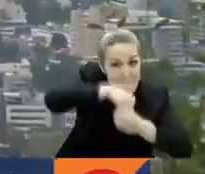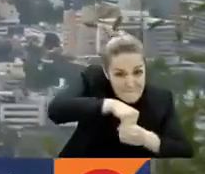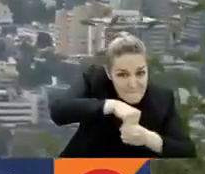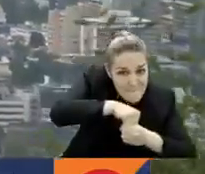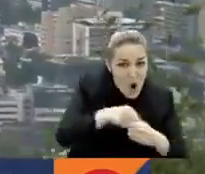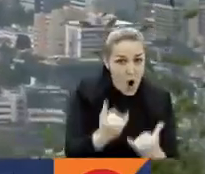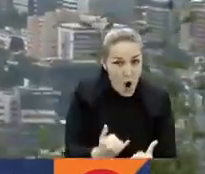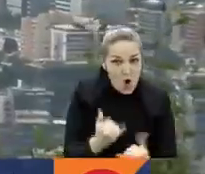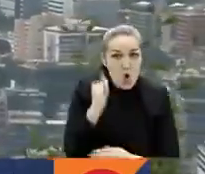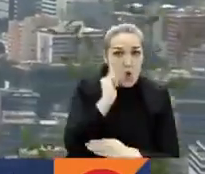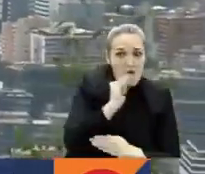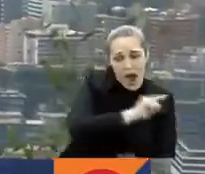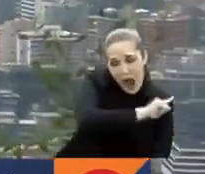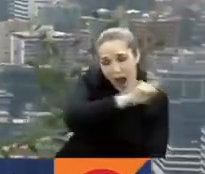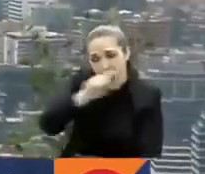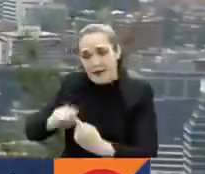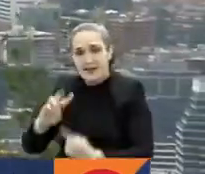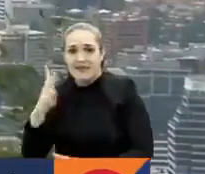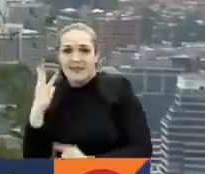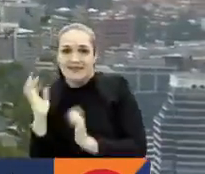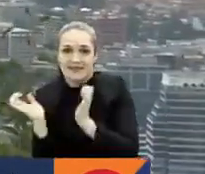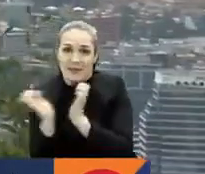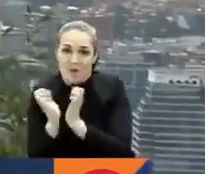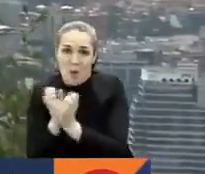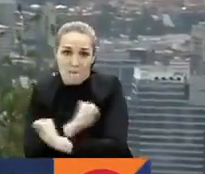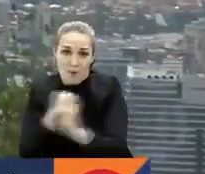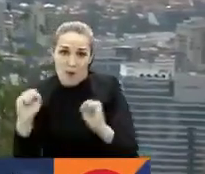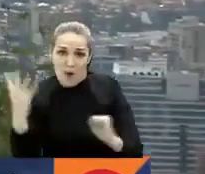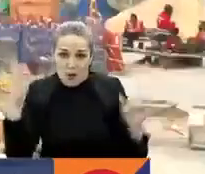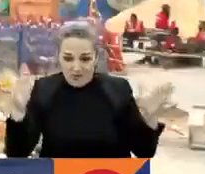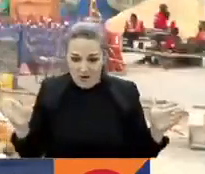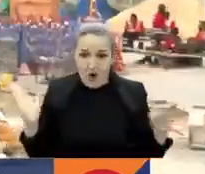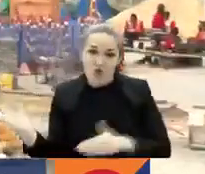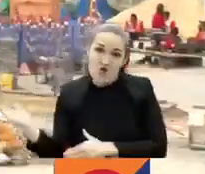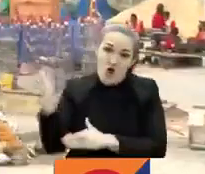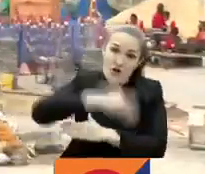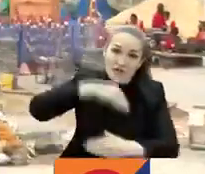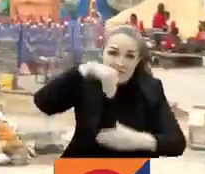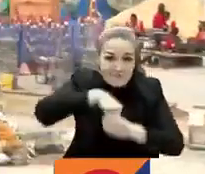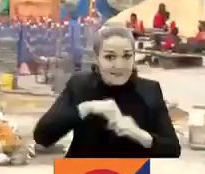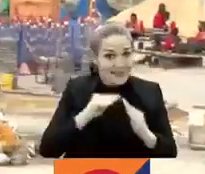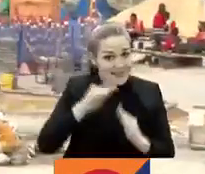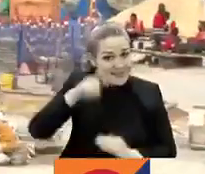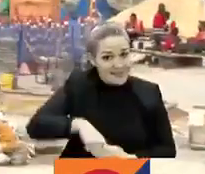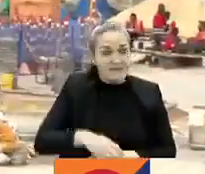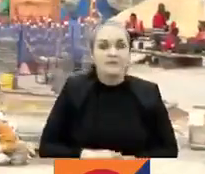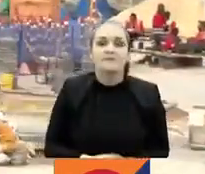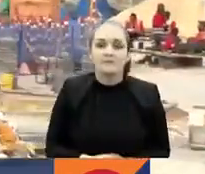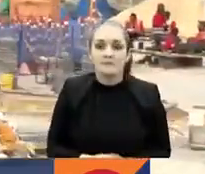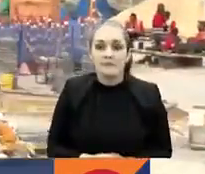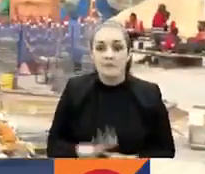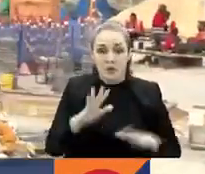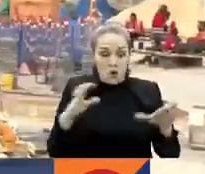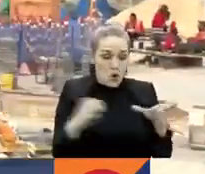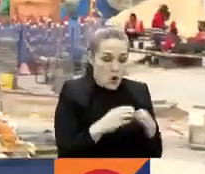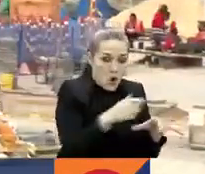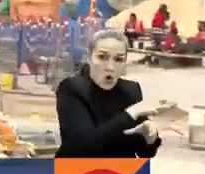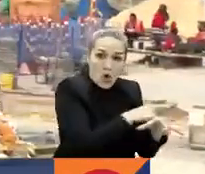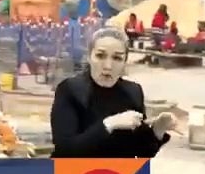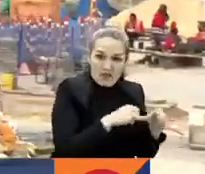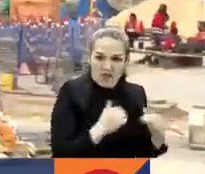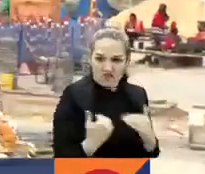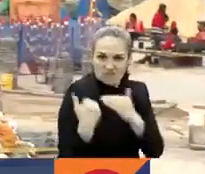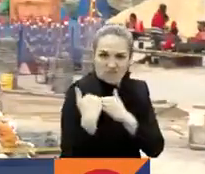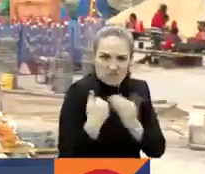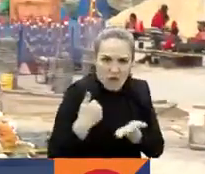cuarentena general que irá hasta el próximo 3 de mayo hasta las 4 de la mañana. El Comité Epidemiológico se reunirá